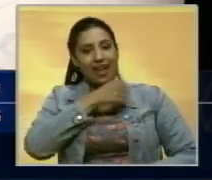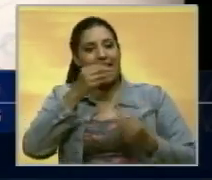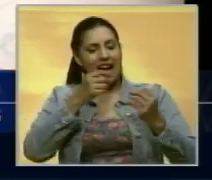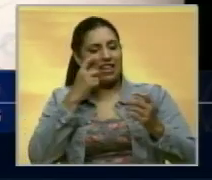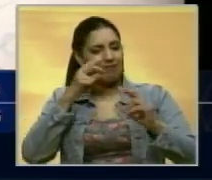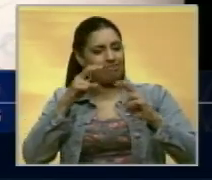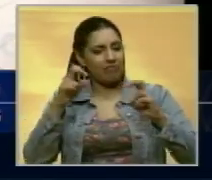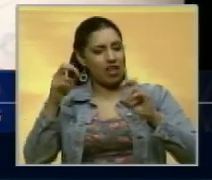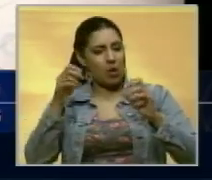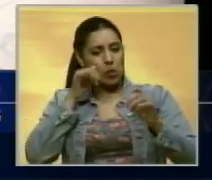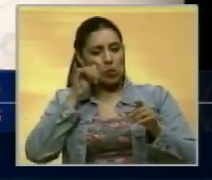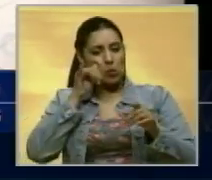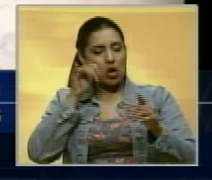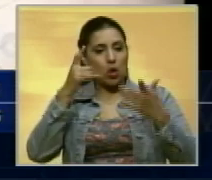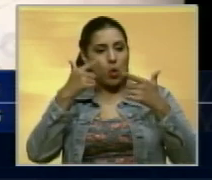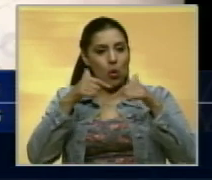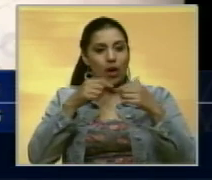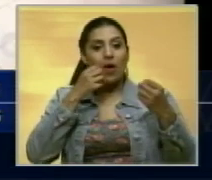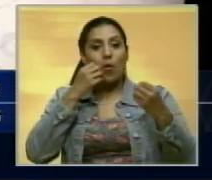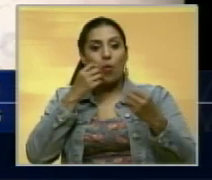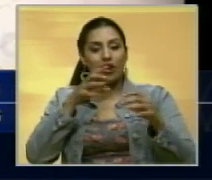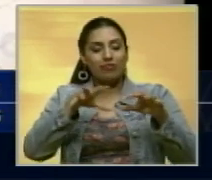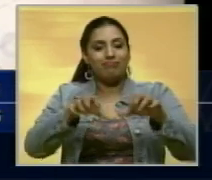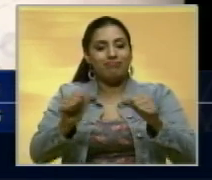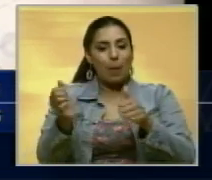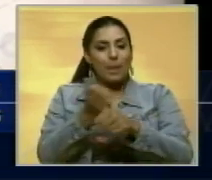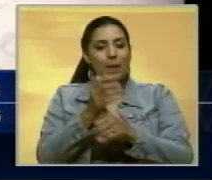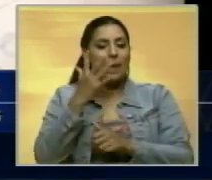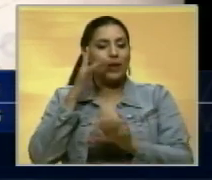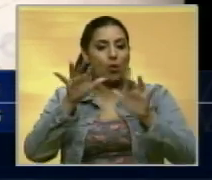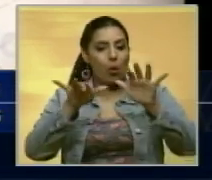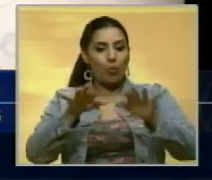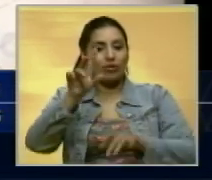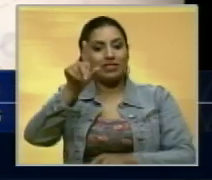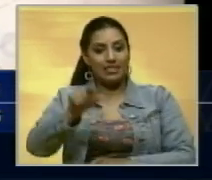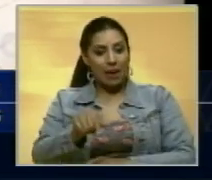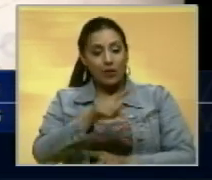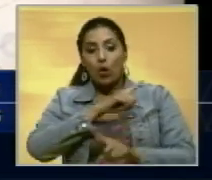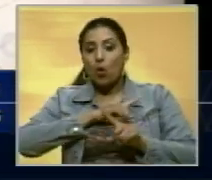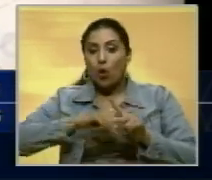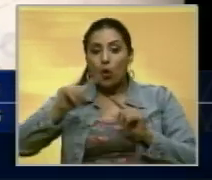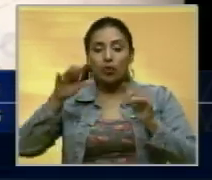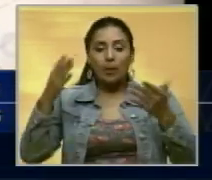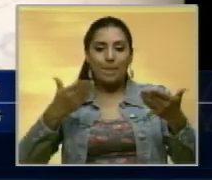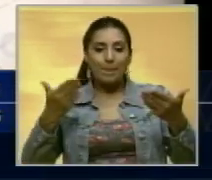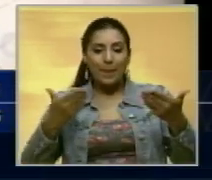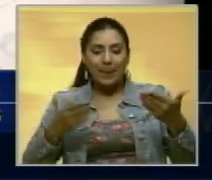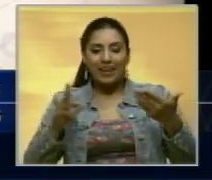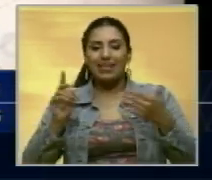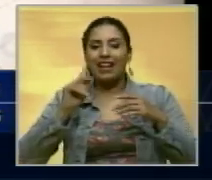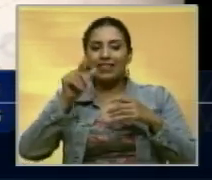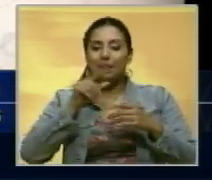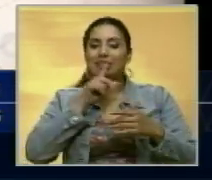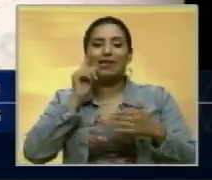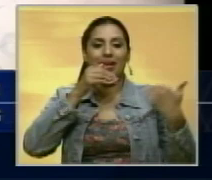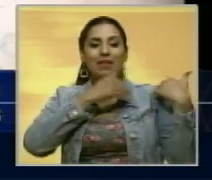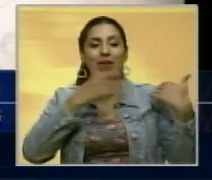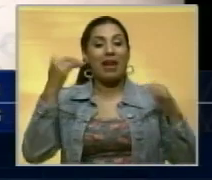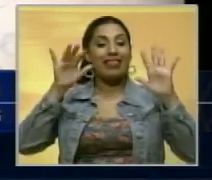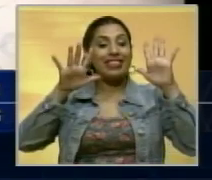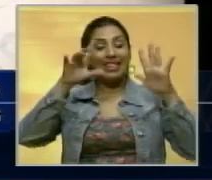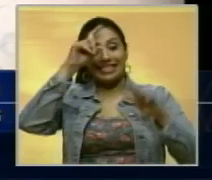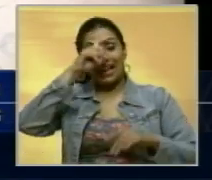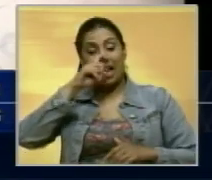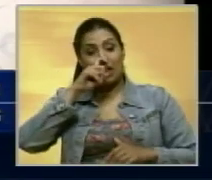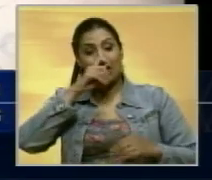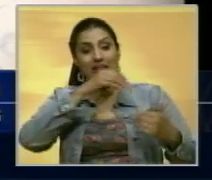realizó el registro ocular del lugar e indicó la incautación de unas computadoras, así como documentos que vincularían a López desde hace 10